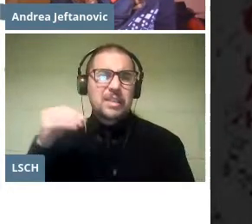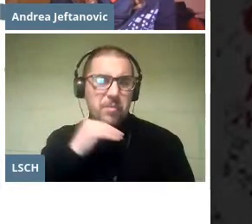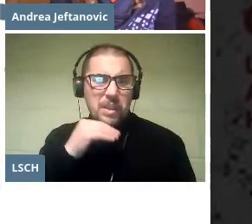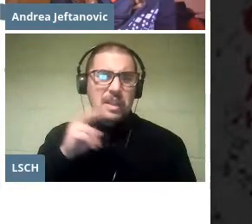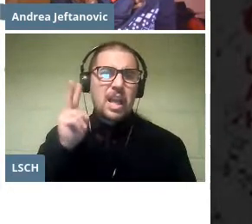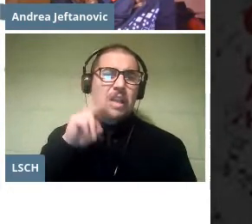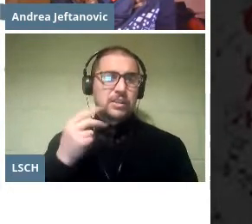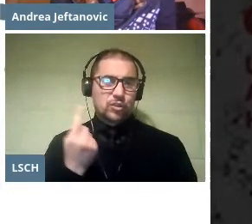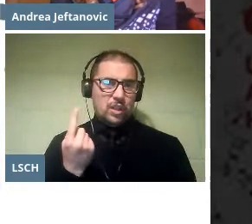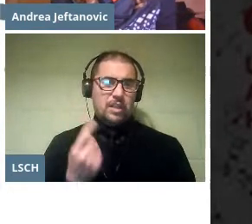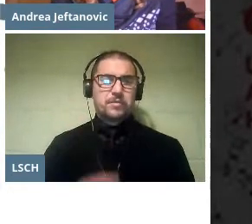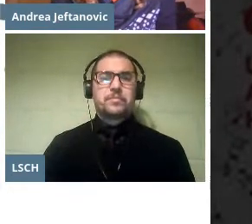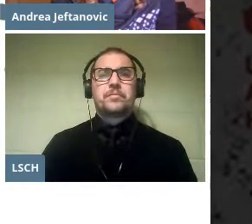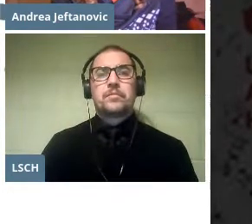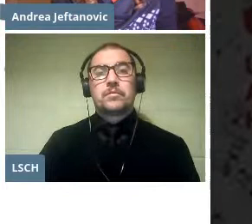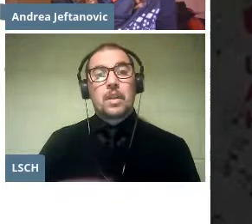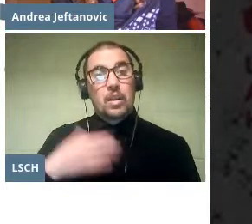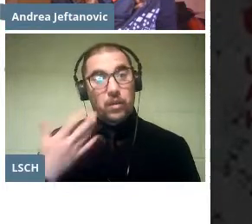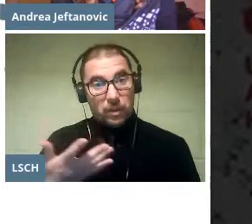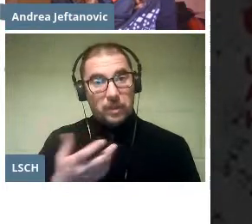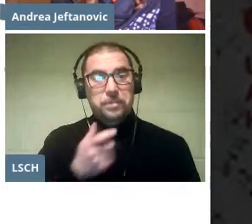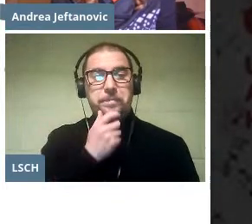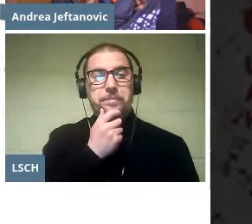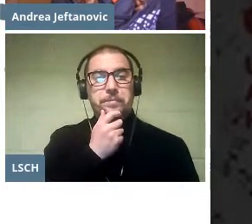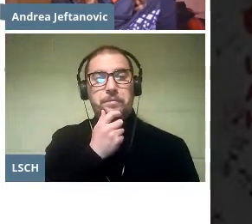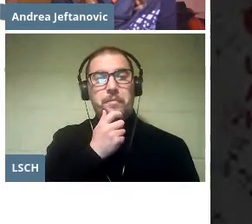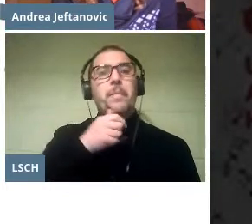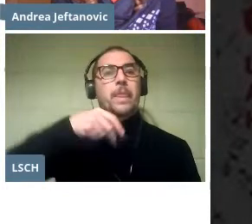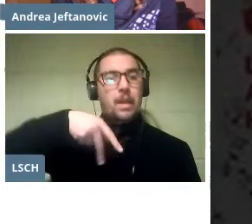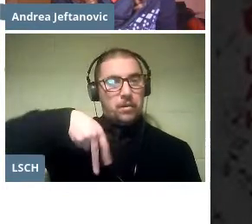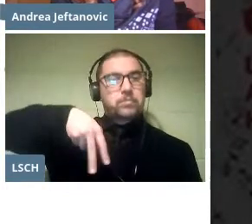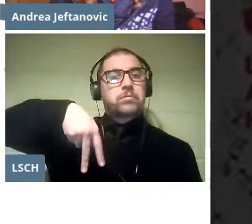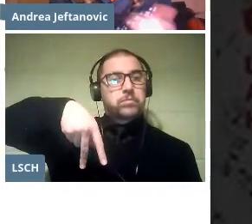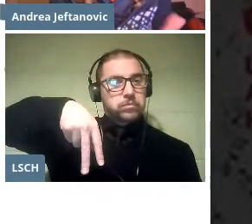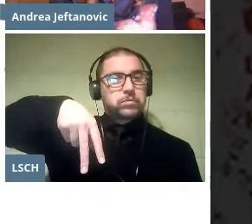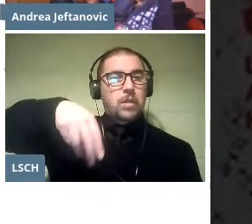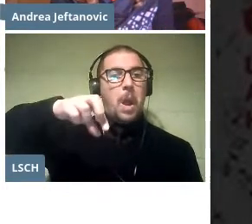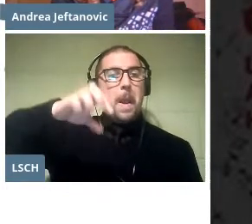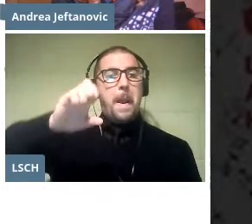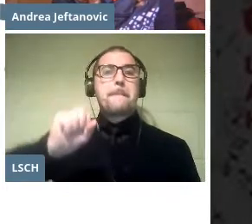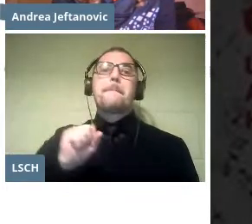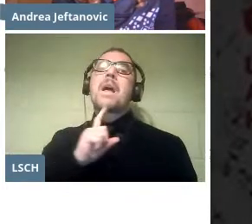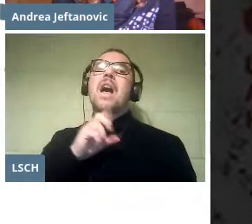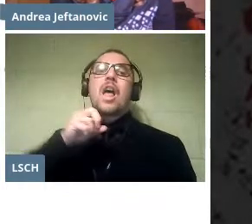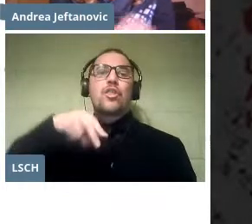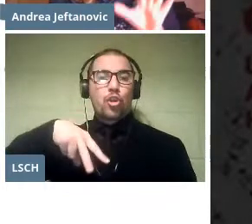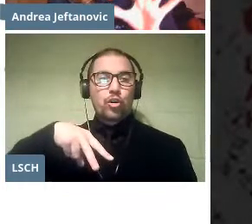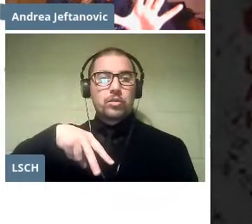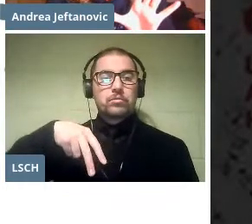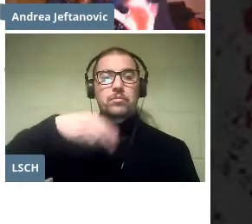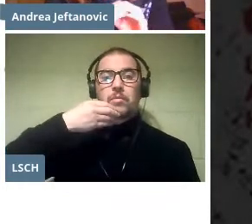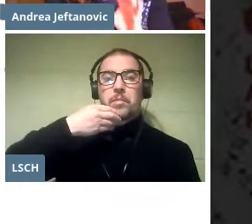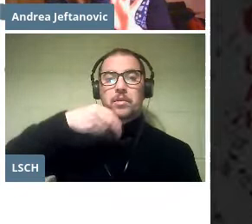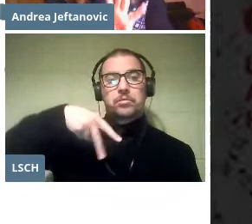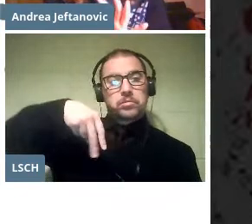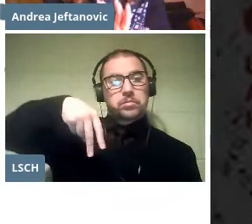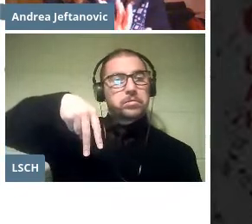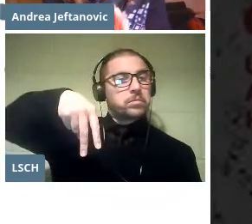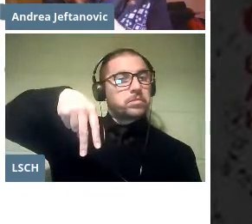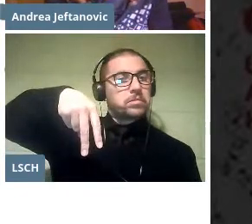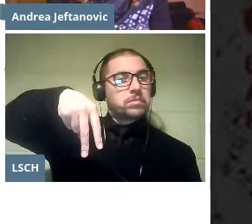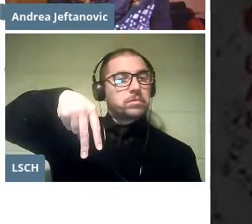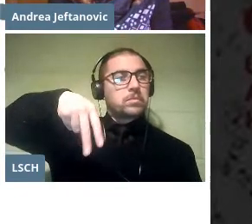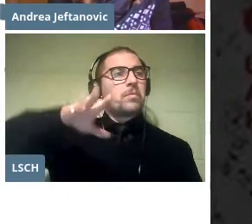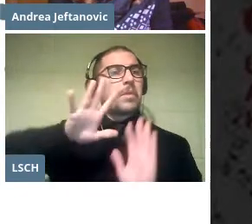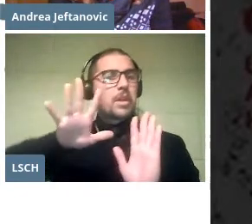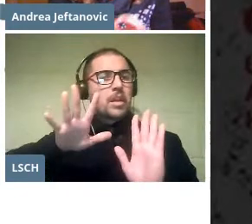soledad. En este sentido, el peatón y el marchante, una forma de llamarlo también, detienen,